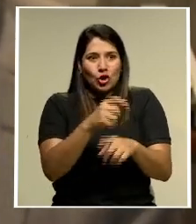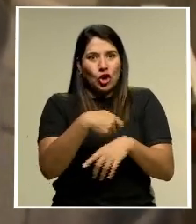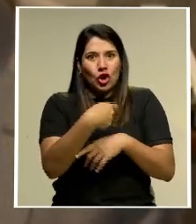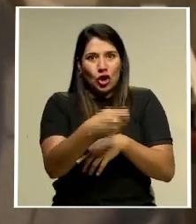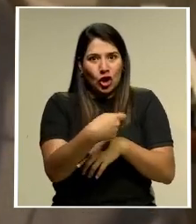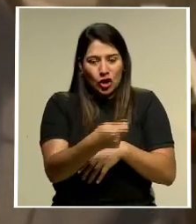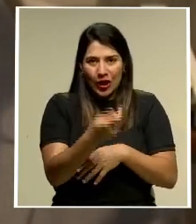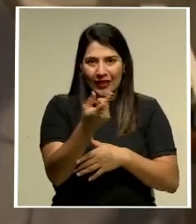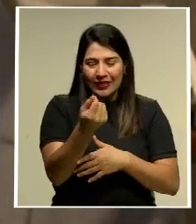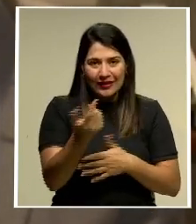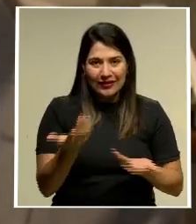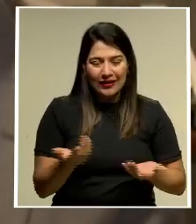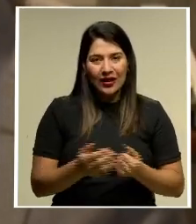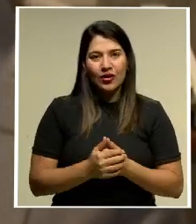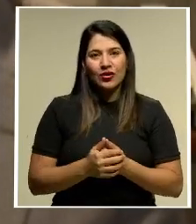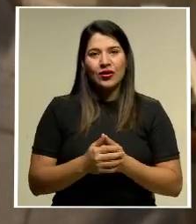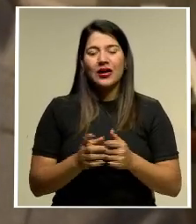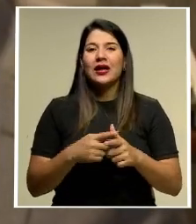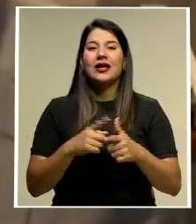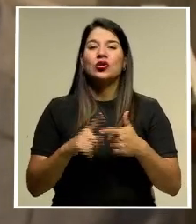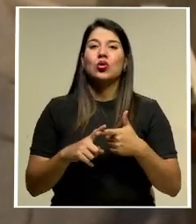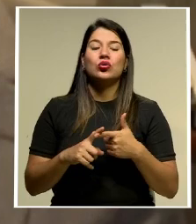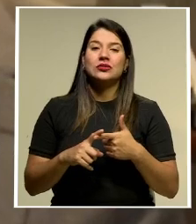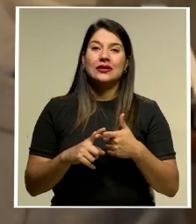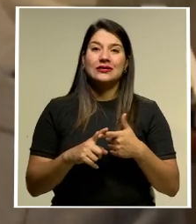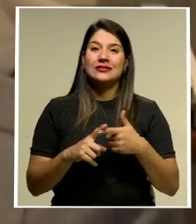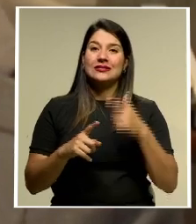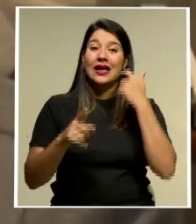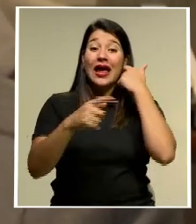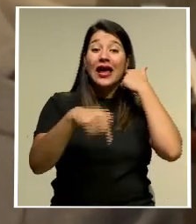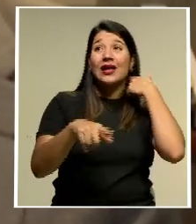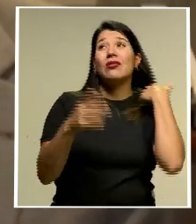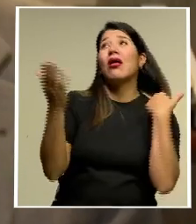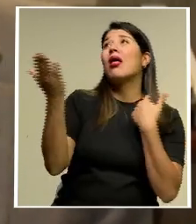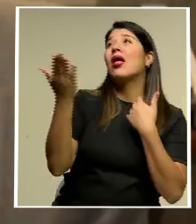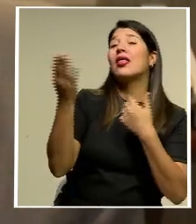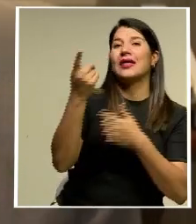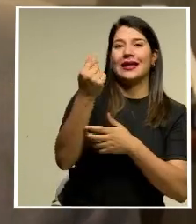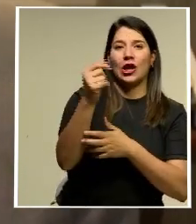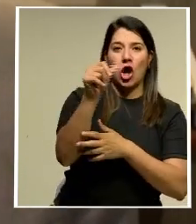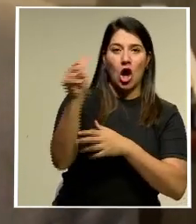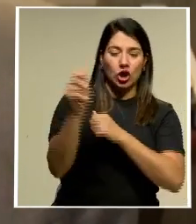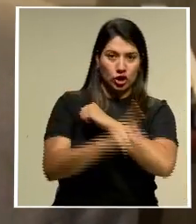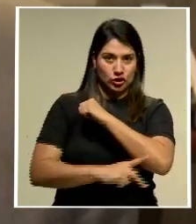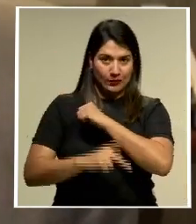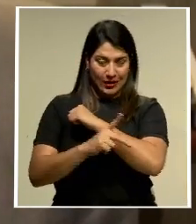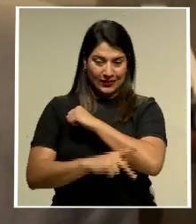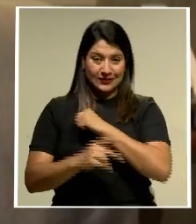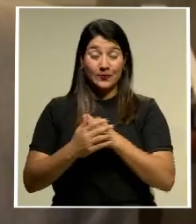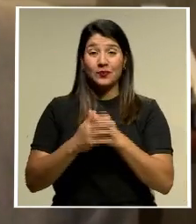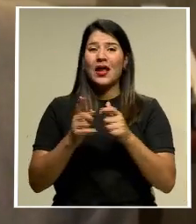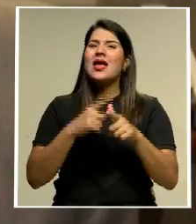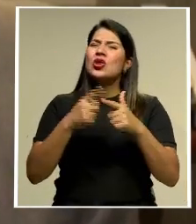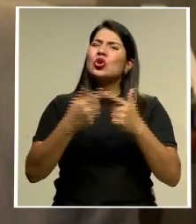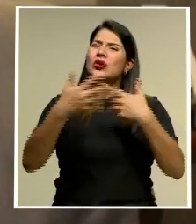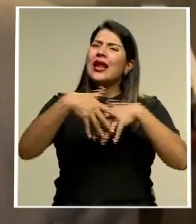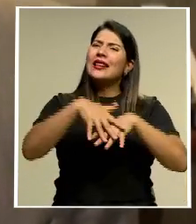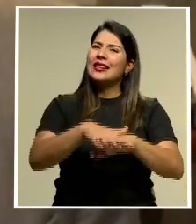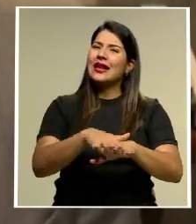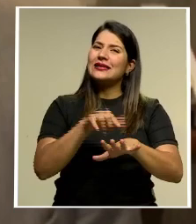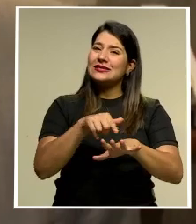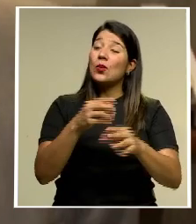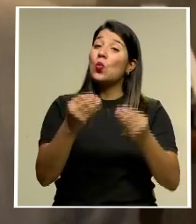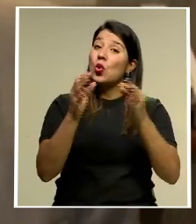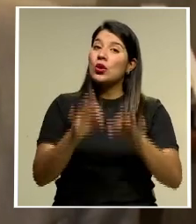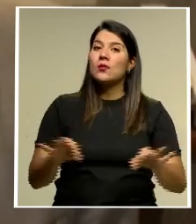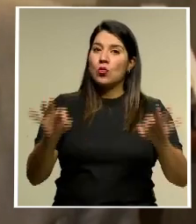viven de estar pidiendo recursos externos? Entonces, la integración es muy importante, ha